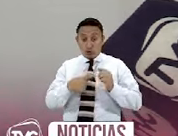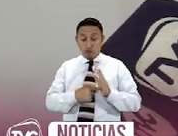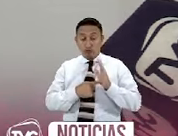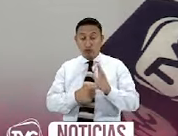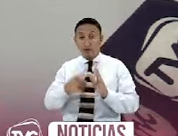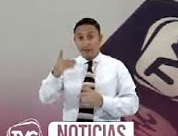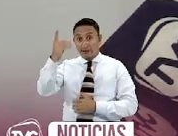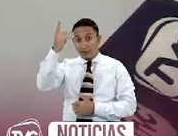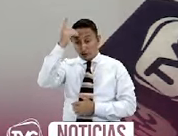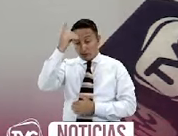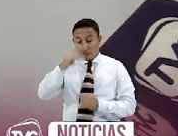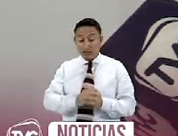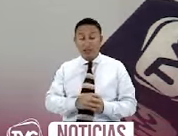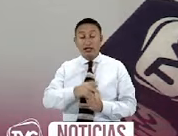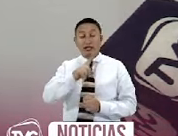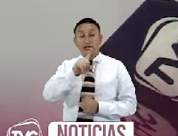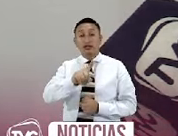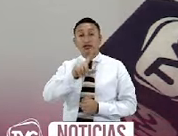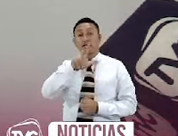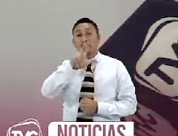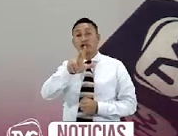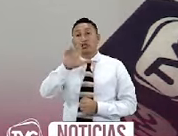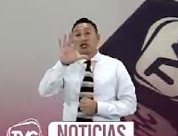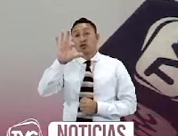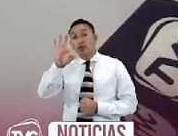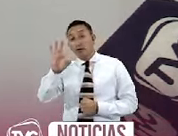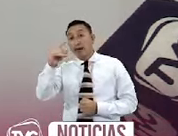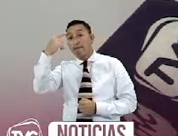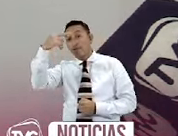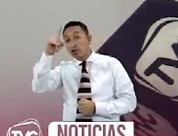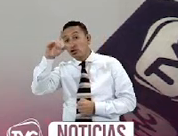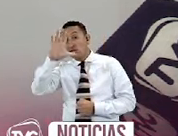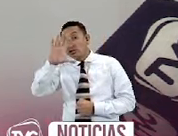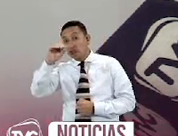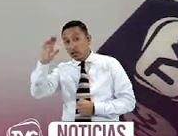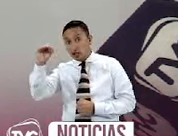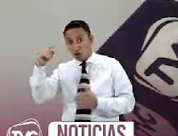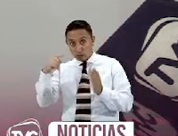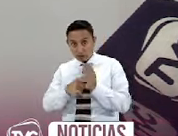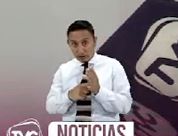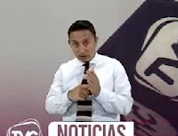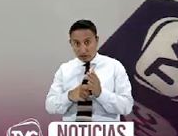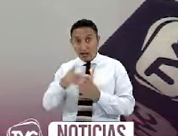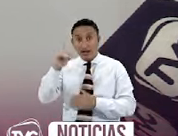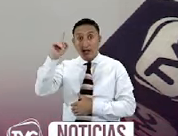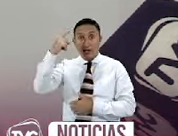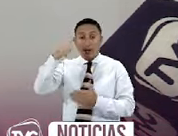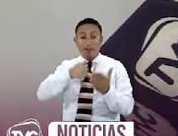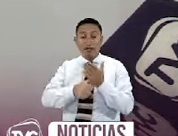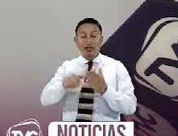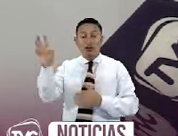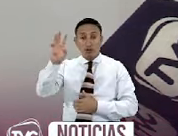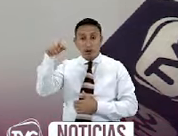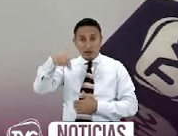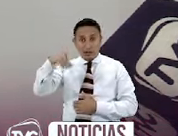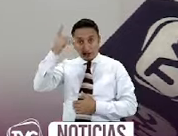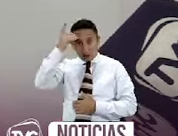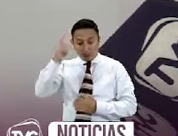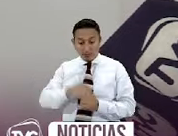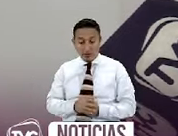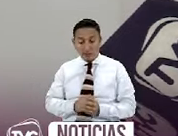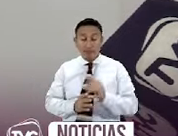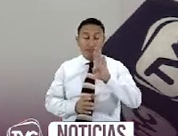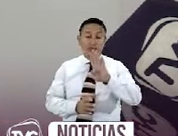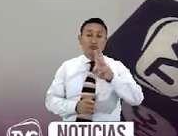los 139 millones 500 mil que adeuda el Ministerio de Salud, de los cuales 43